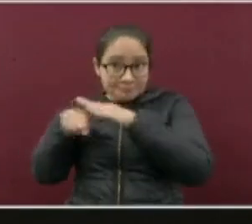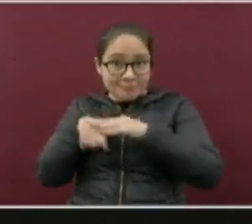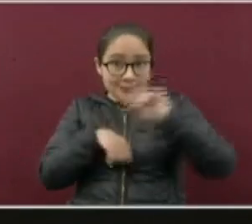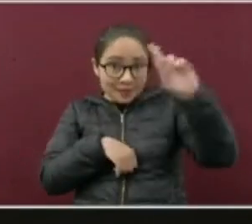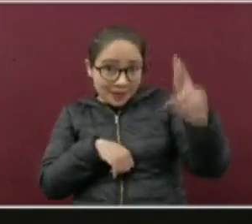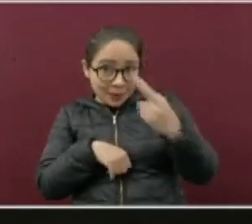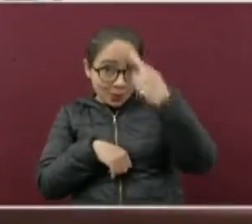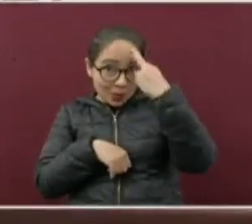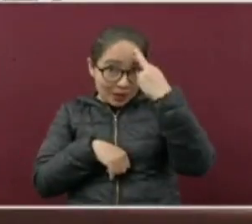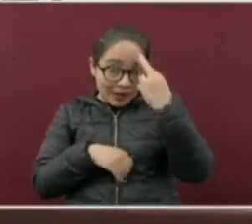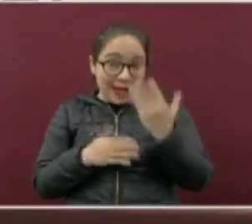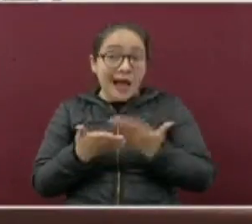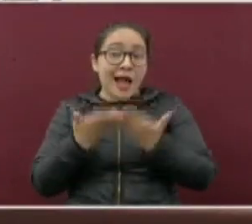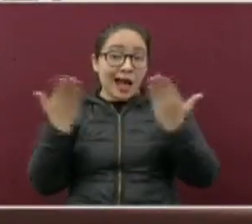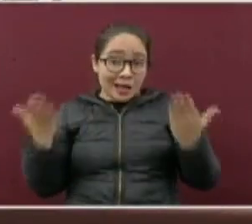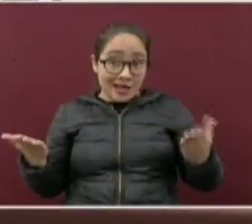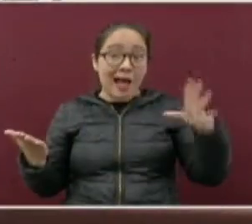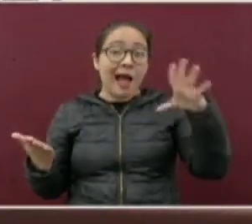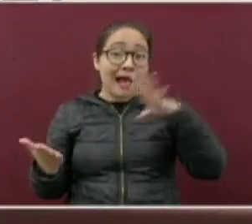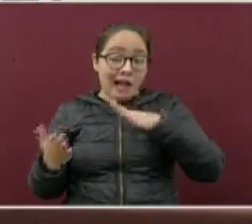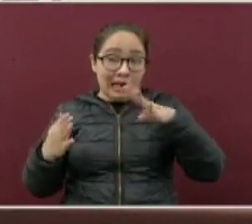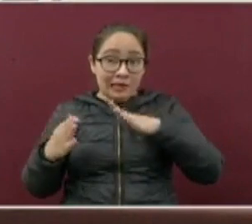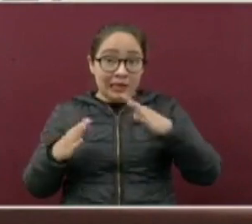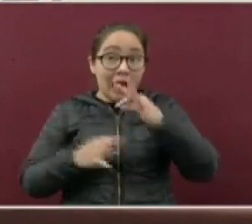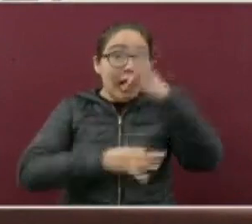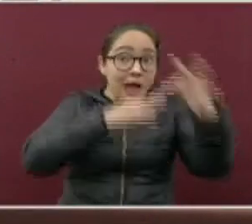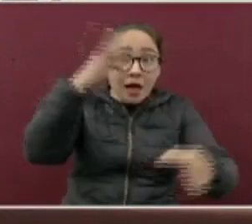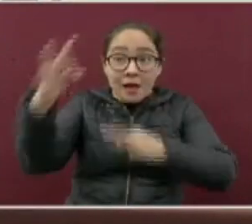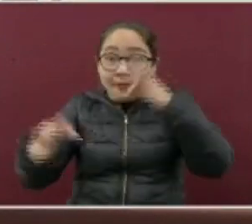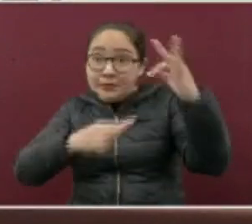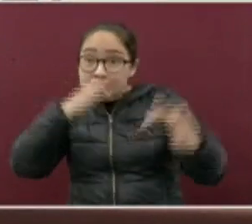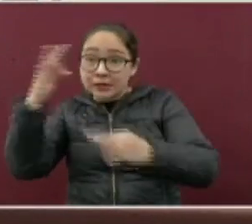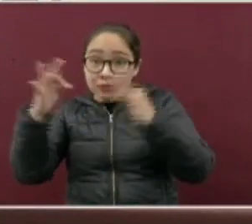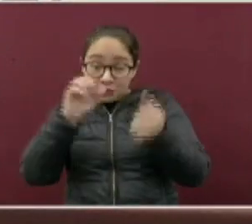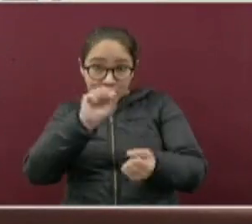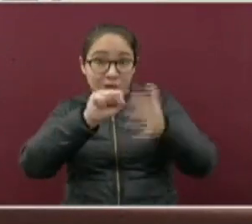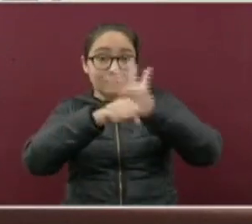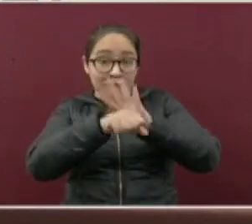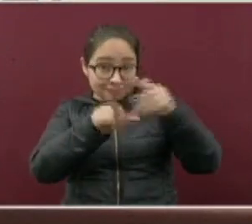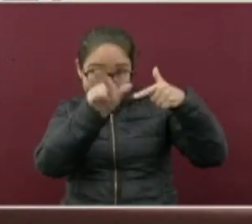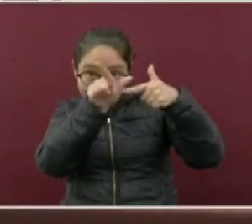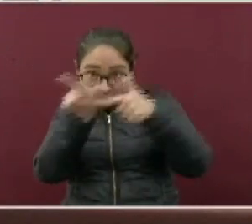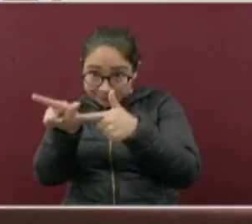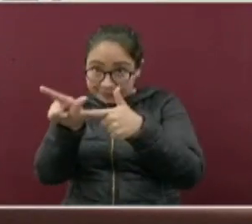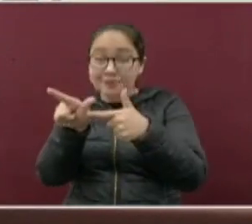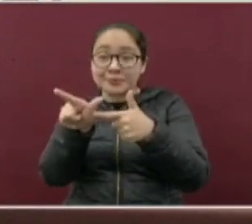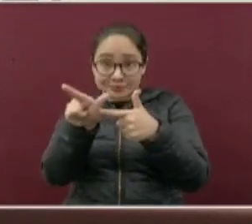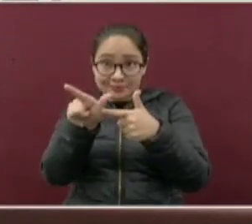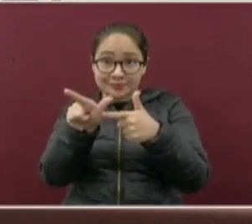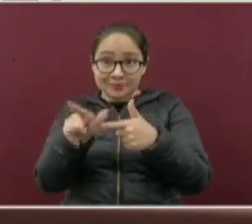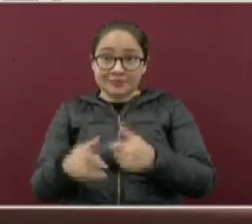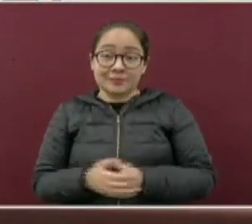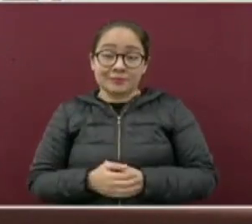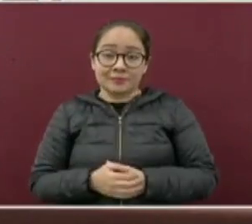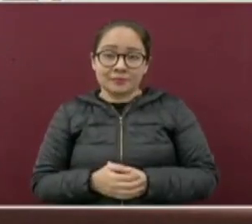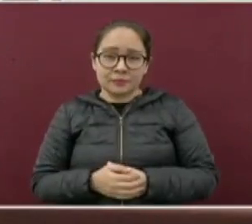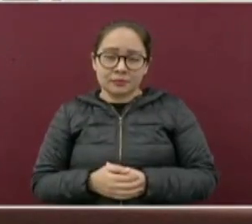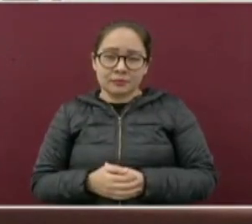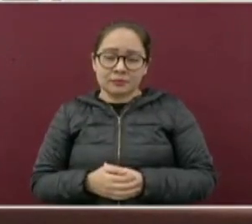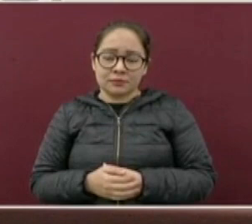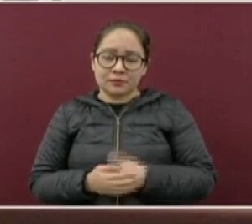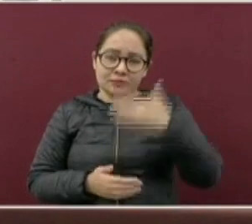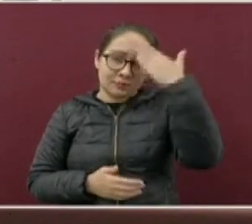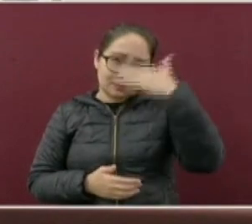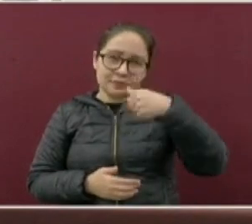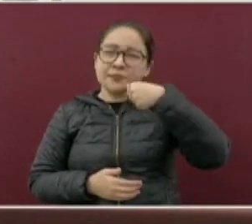nos encontramos en alerta preventiva por COVID-19. Por lo que, como les informé